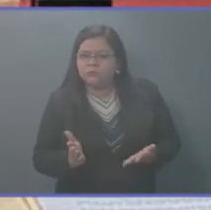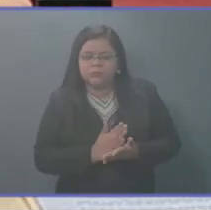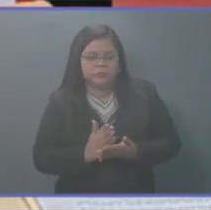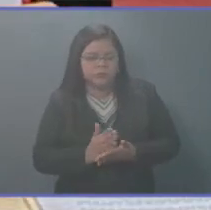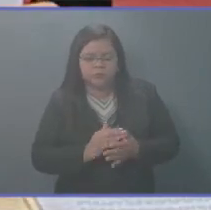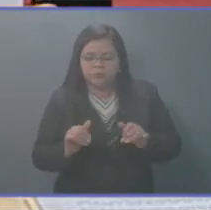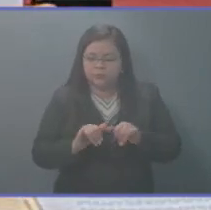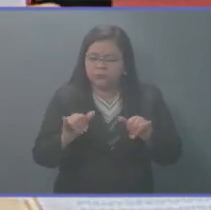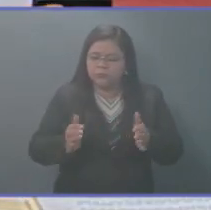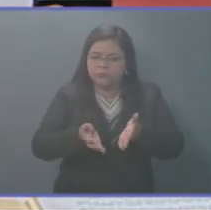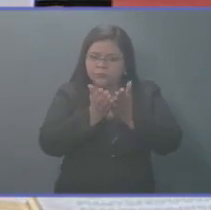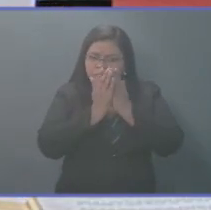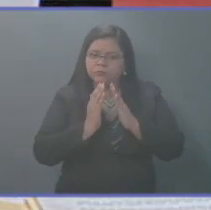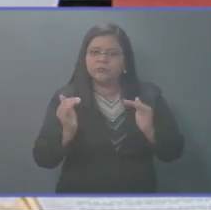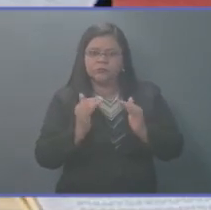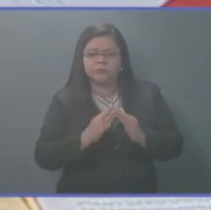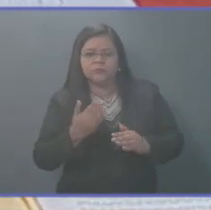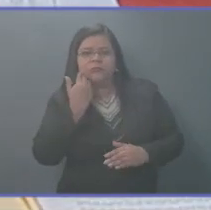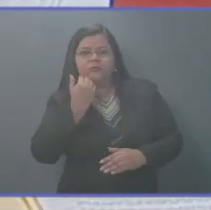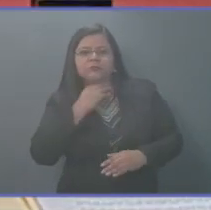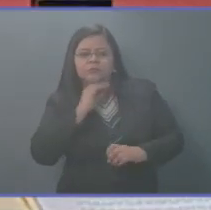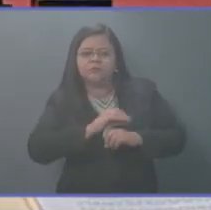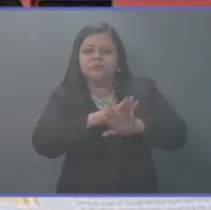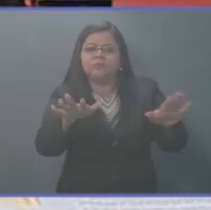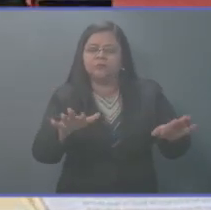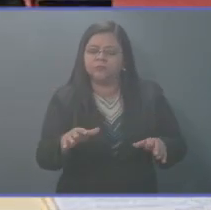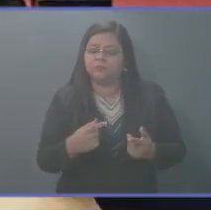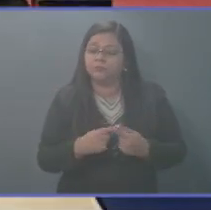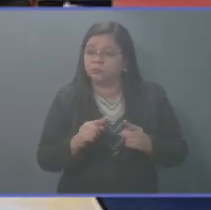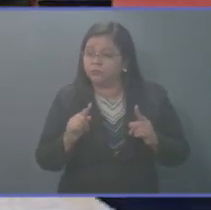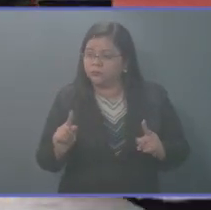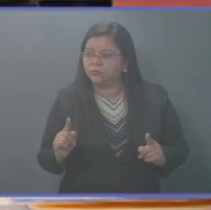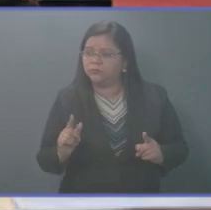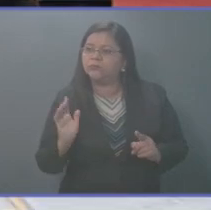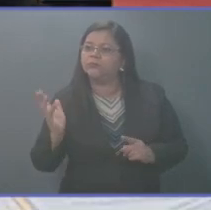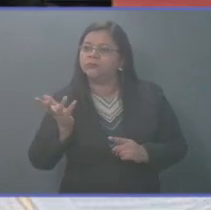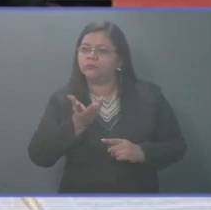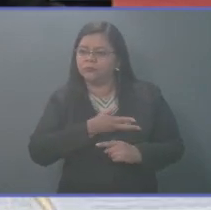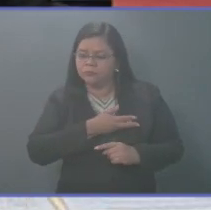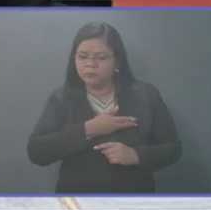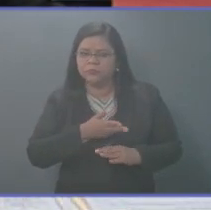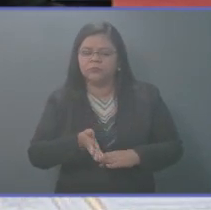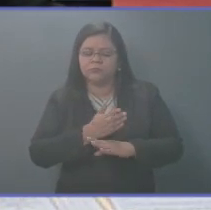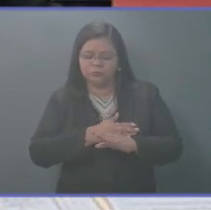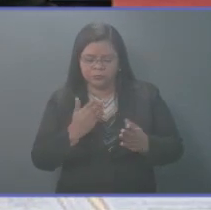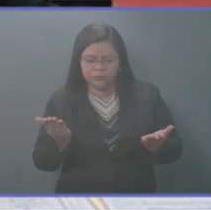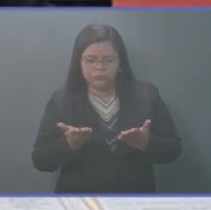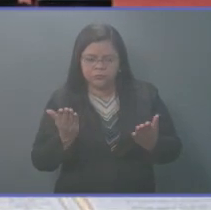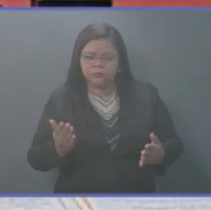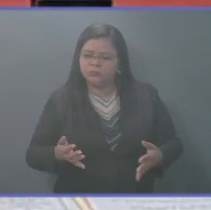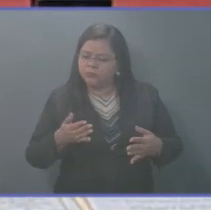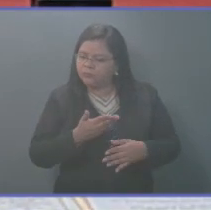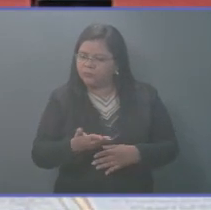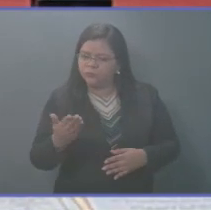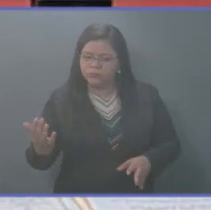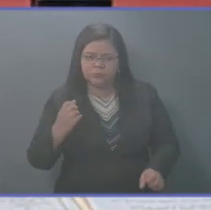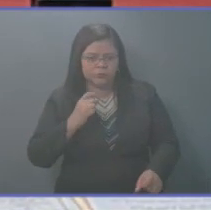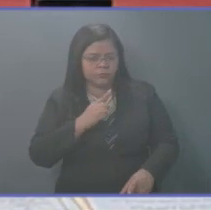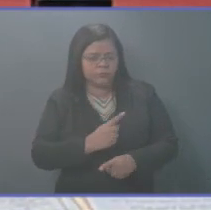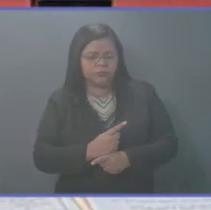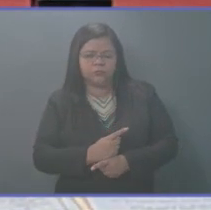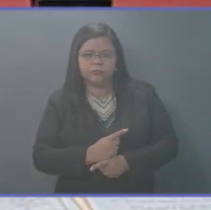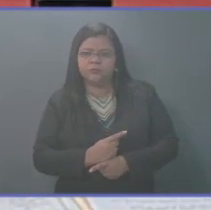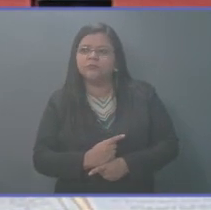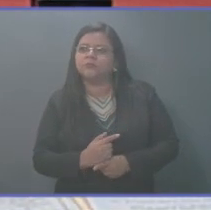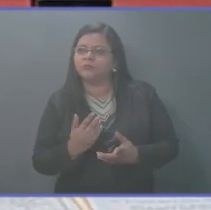ni epidemiológico entonces se ha hecho lo que se tenía que hacer con respecto a eso y se tomó